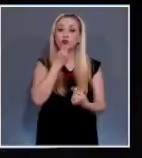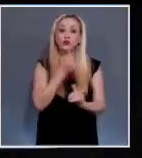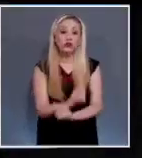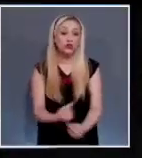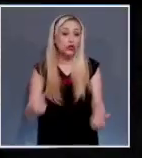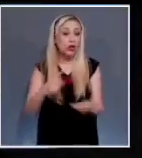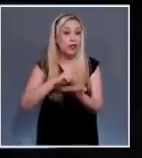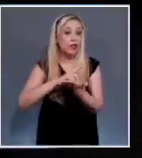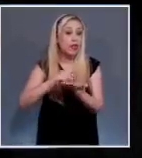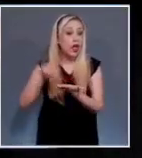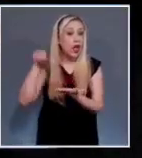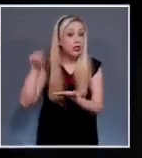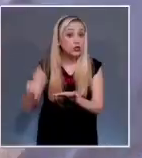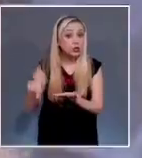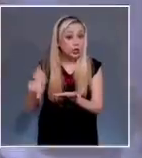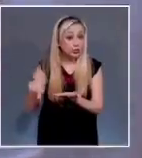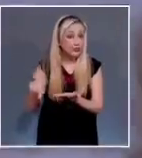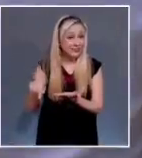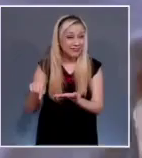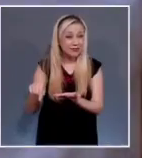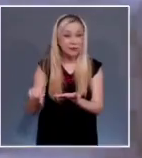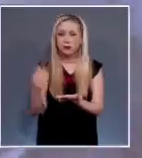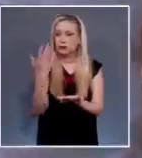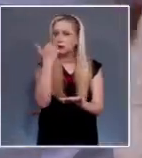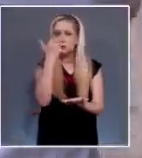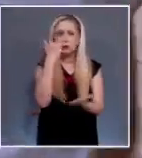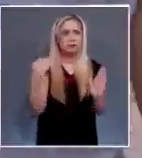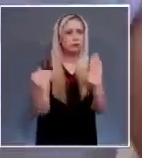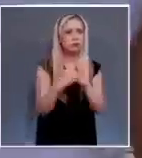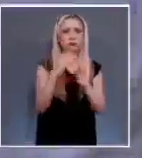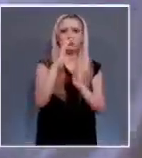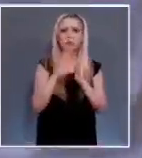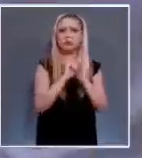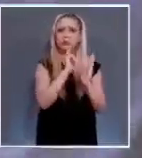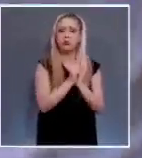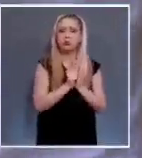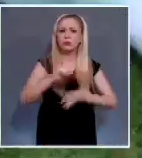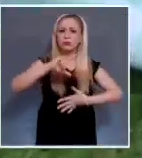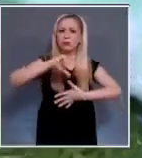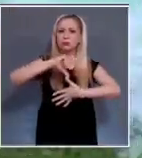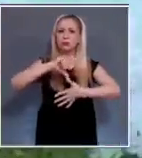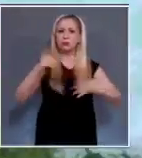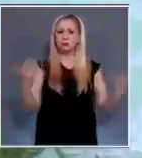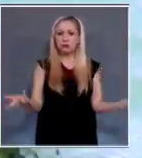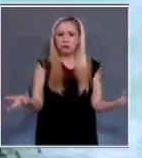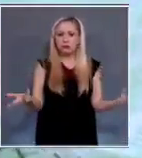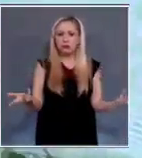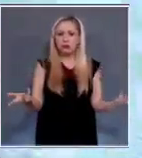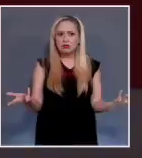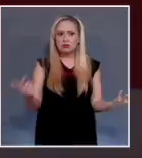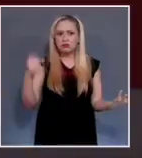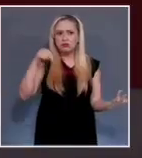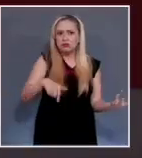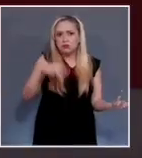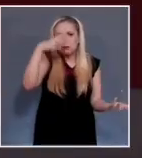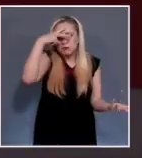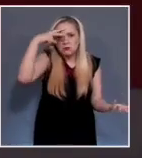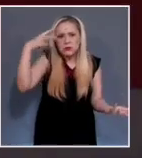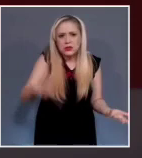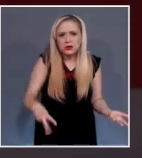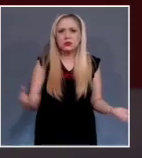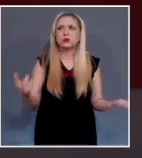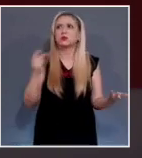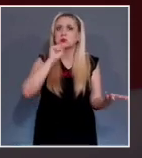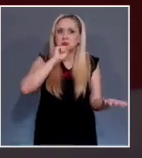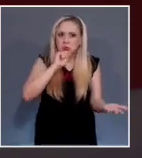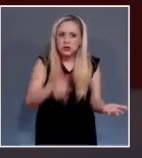niñez están ausentes en el constitucionalismo de América Latina y por ende de México, denunció